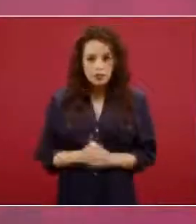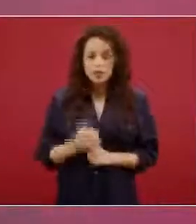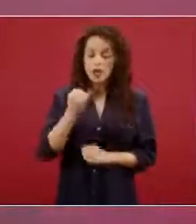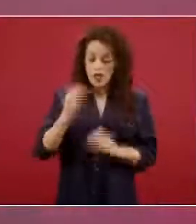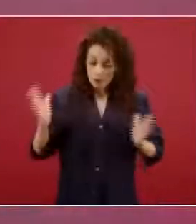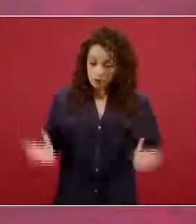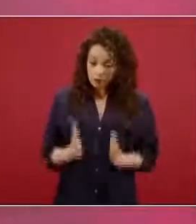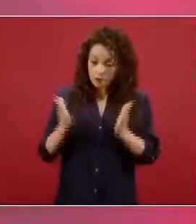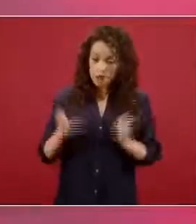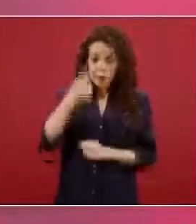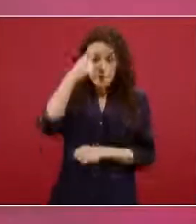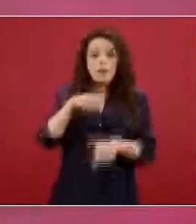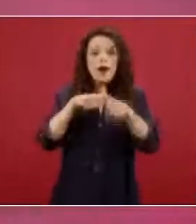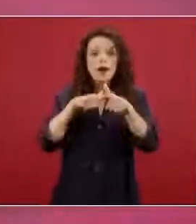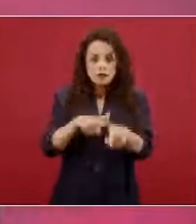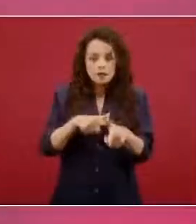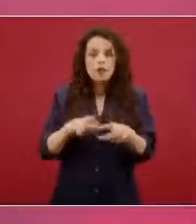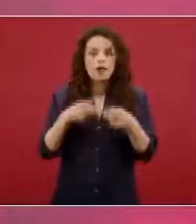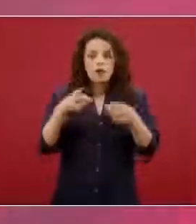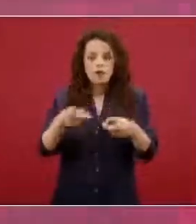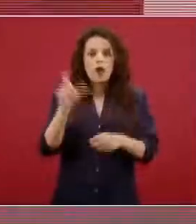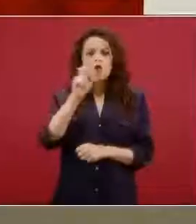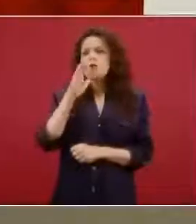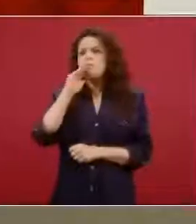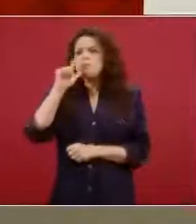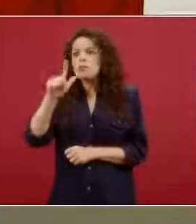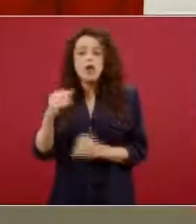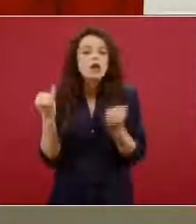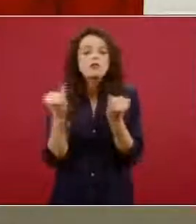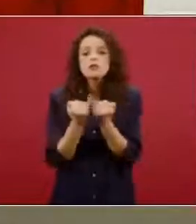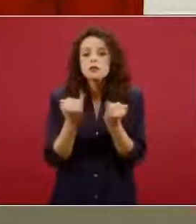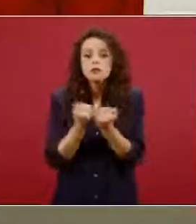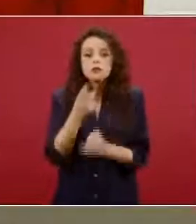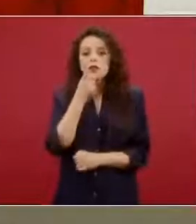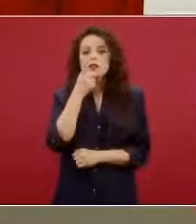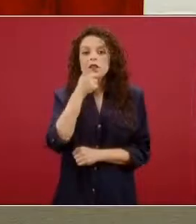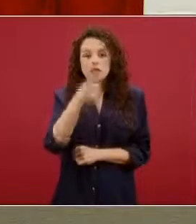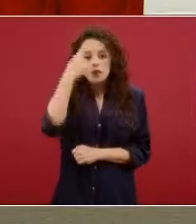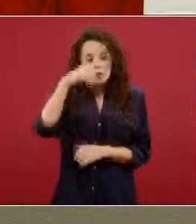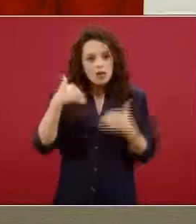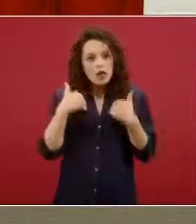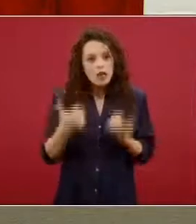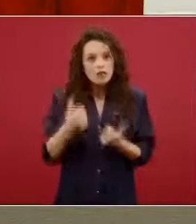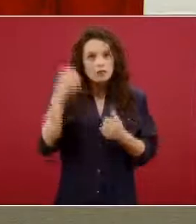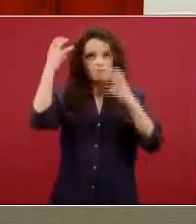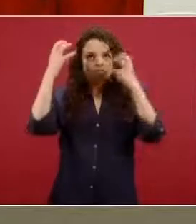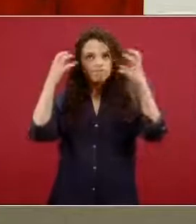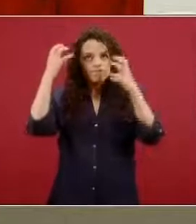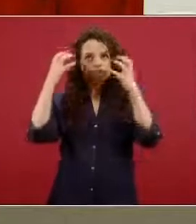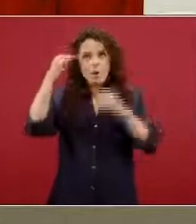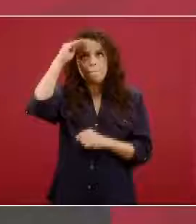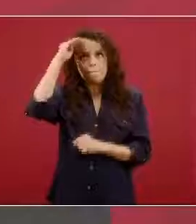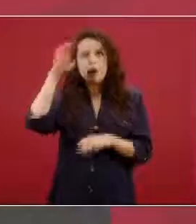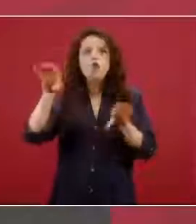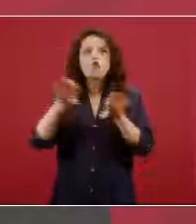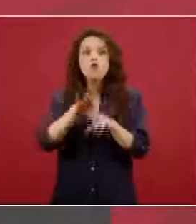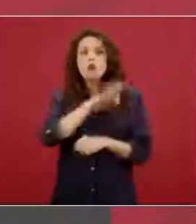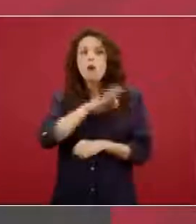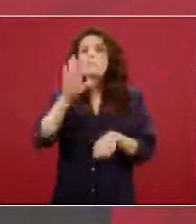estimular a que se sigan haciendo. Cuando las cosas no van bien, hay que decirlas y reflexionar sobre cómo podrían funcionar mejor.